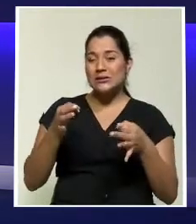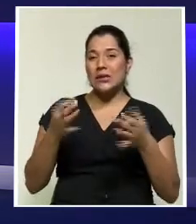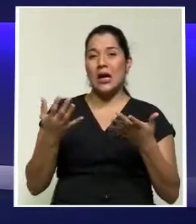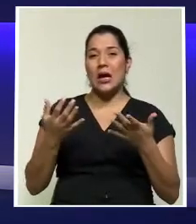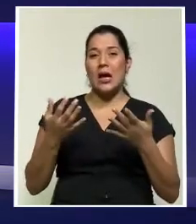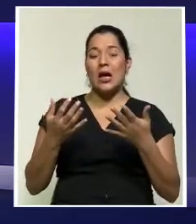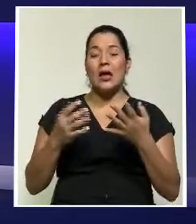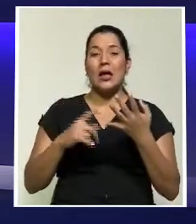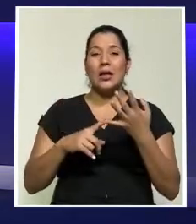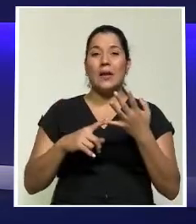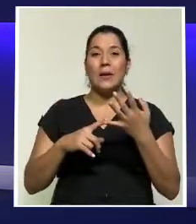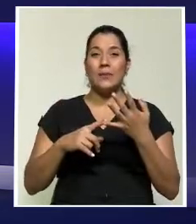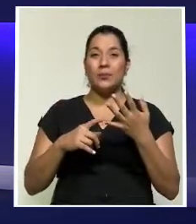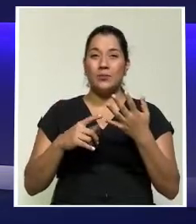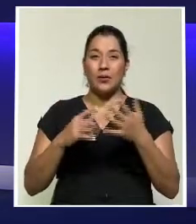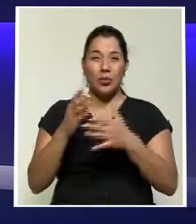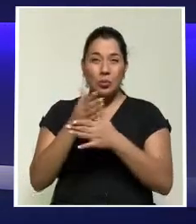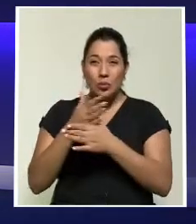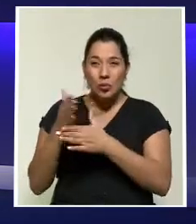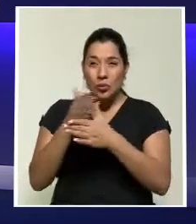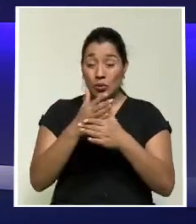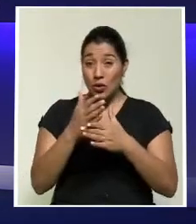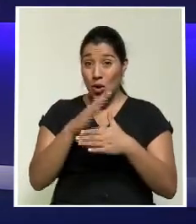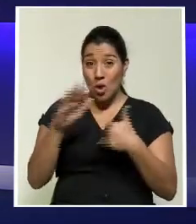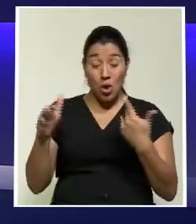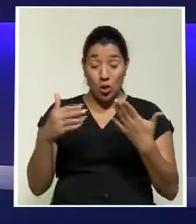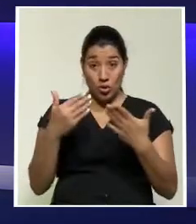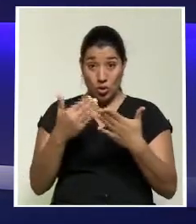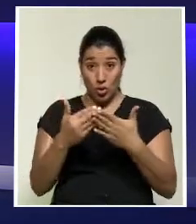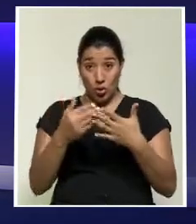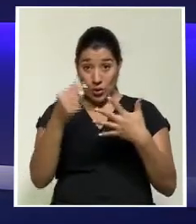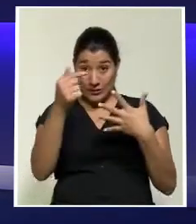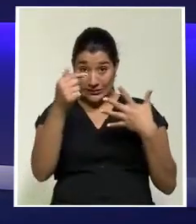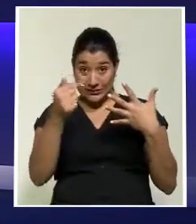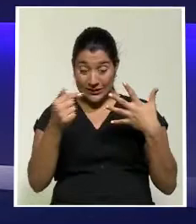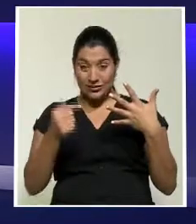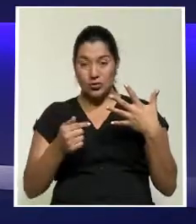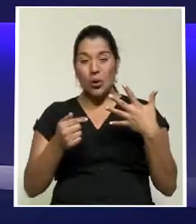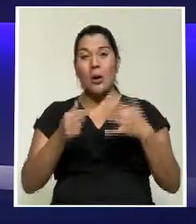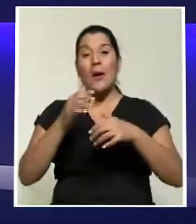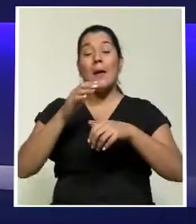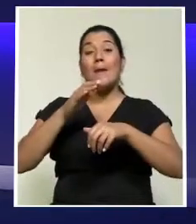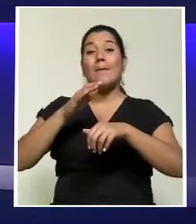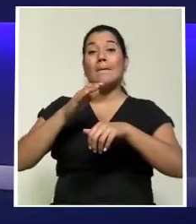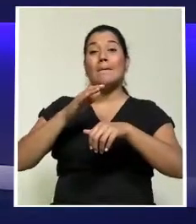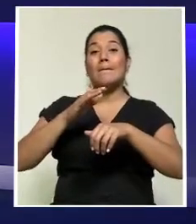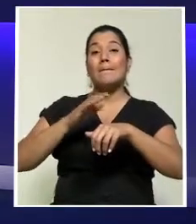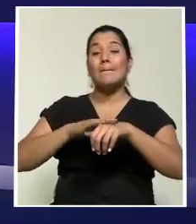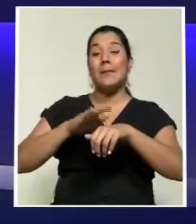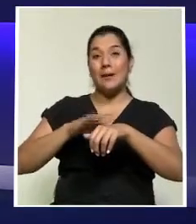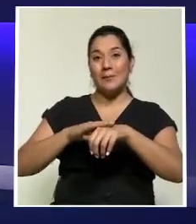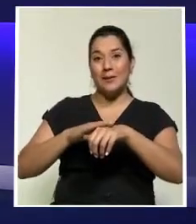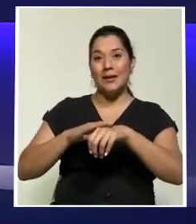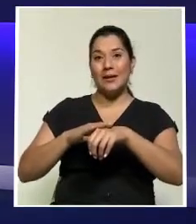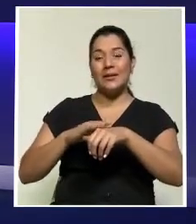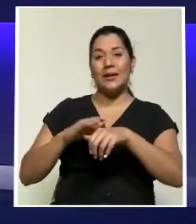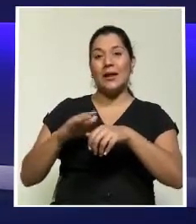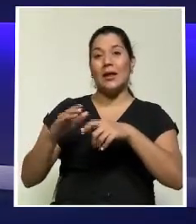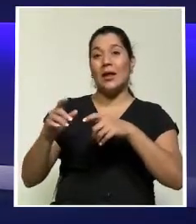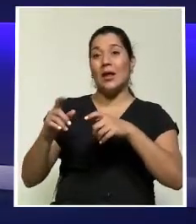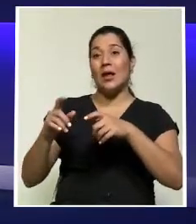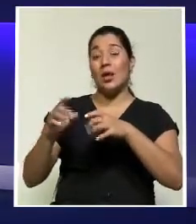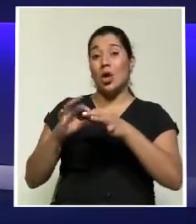la colaboración, bueno, todas estas vienen a regir las relaciones que hay dentro de la organización, pero